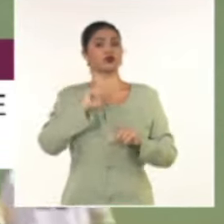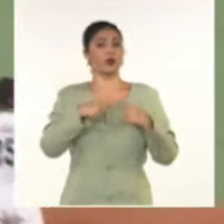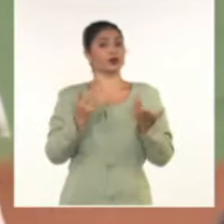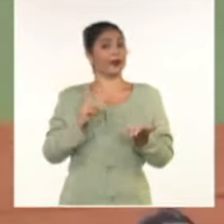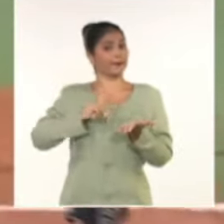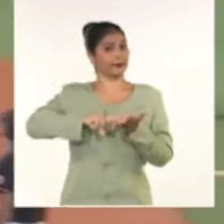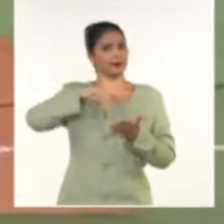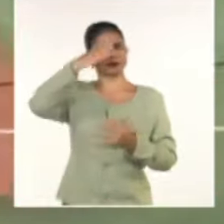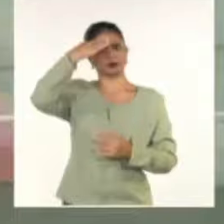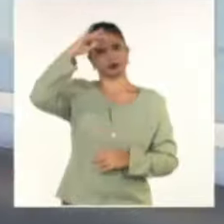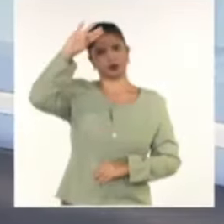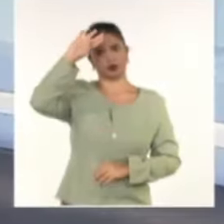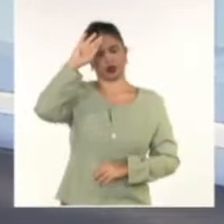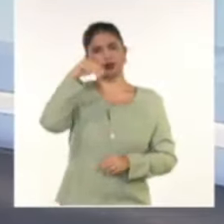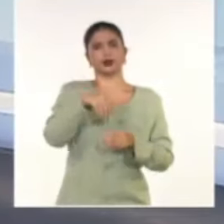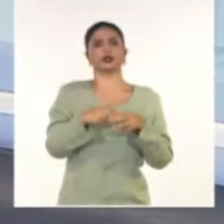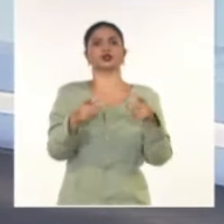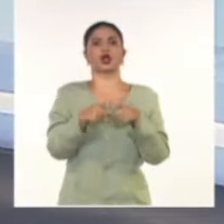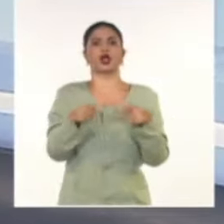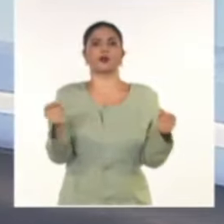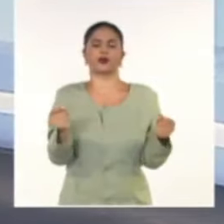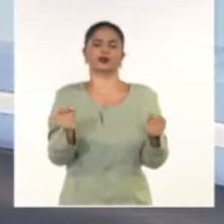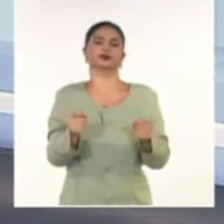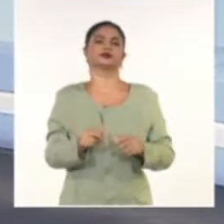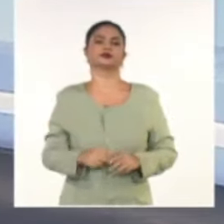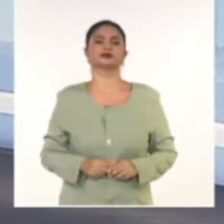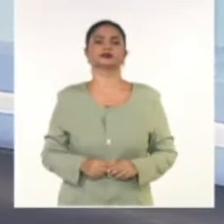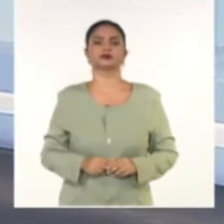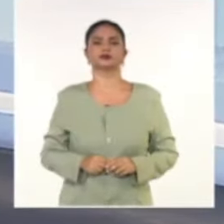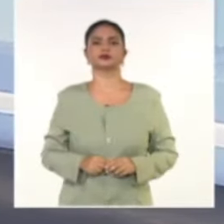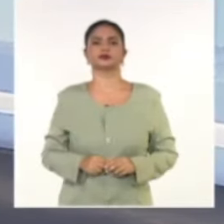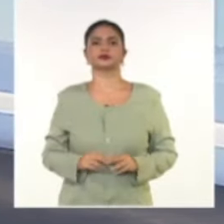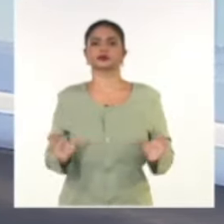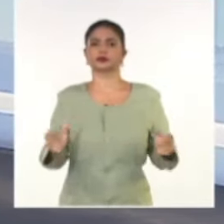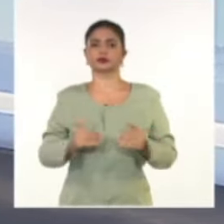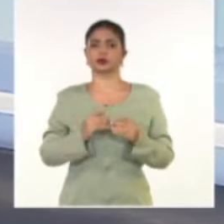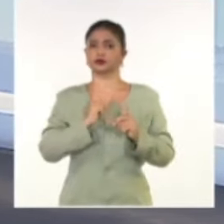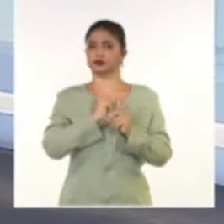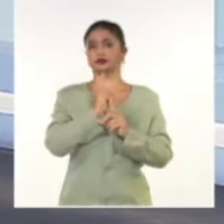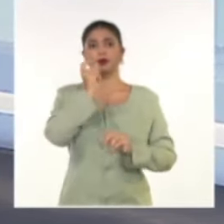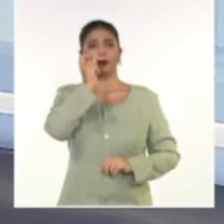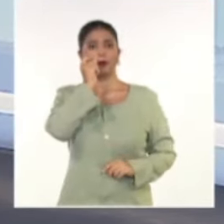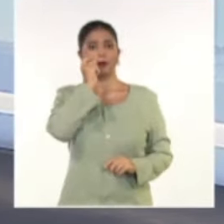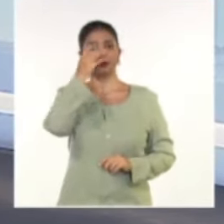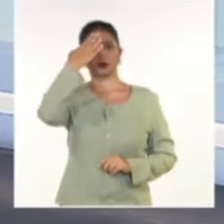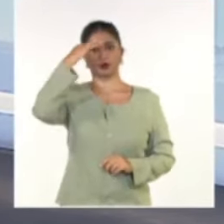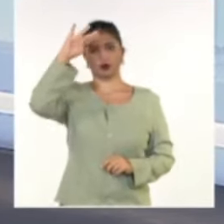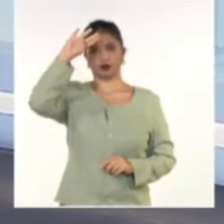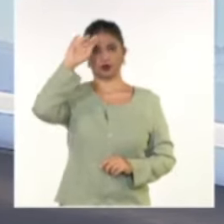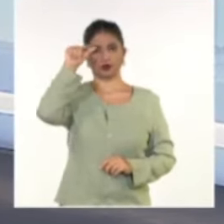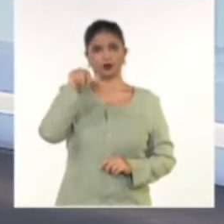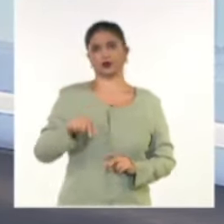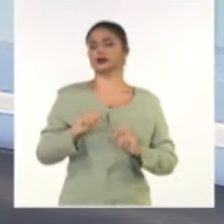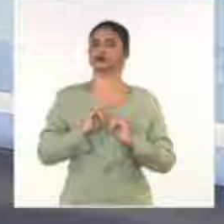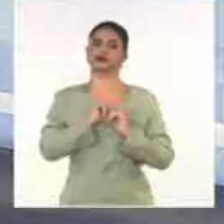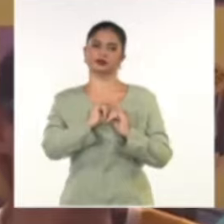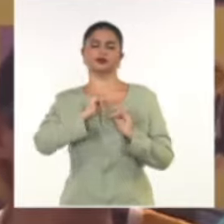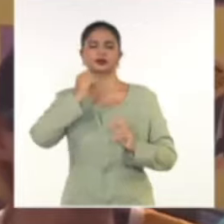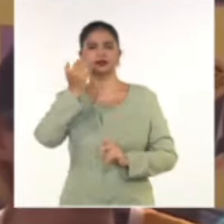desempeña en esas tierras. Al término del encuentro de hoy, el jugador cubano valoró lo hecho durante la actual